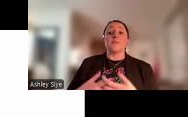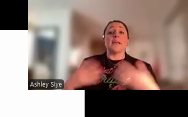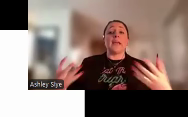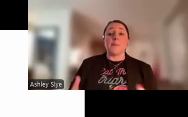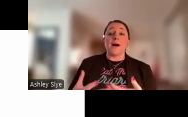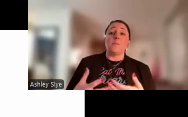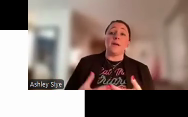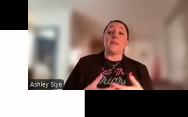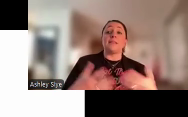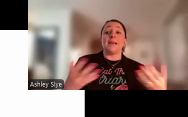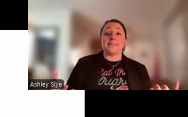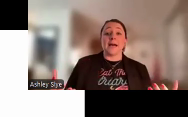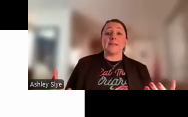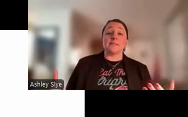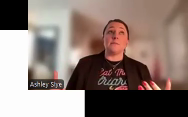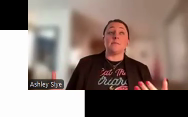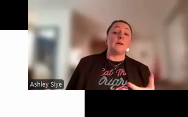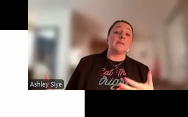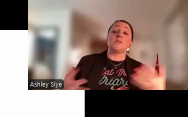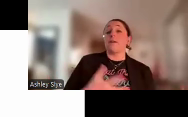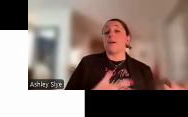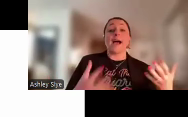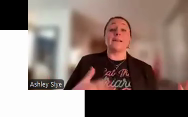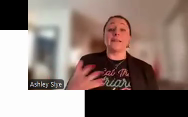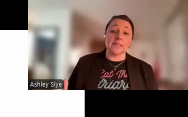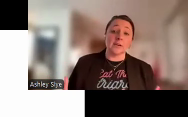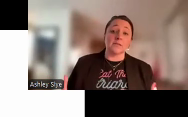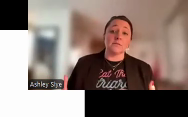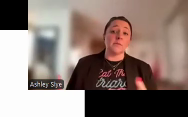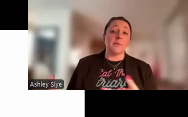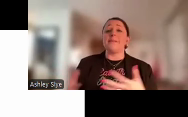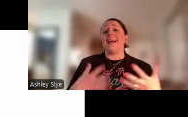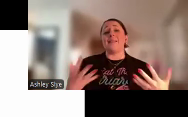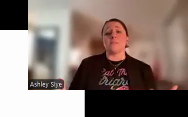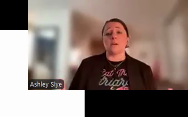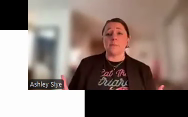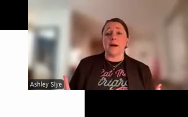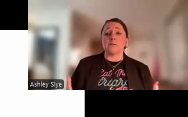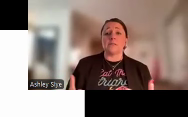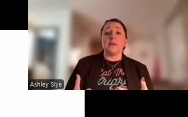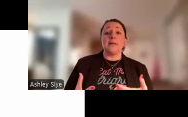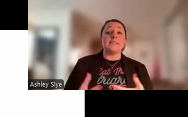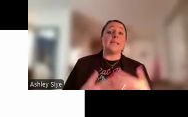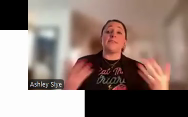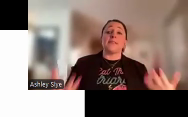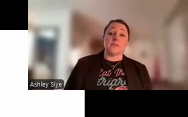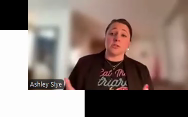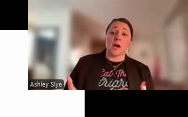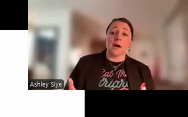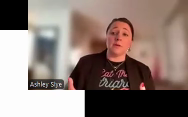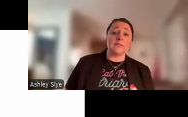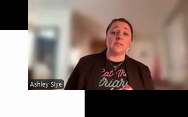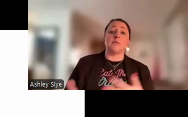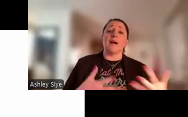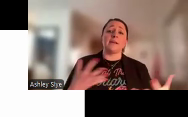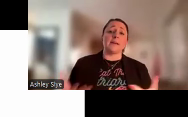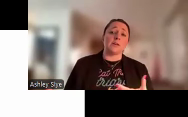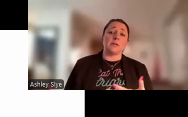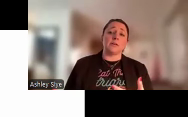defensor o defensora, de forma que cada sobreviviente es experto o experta en su propia